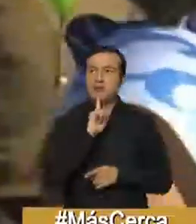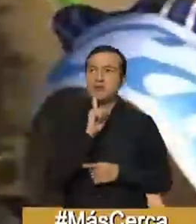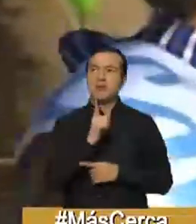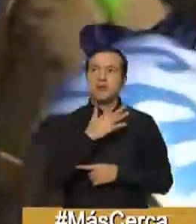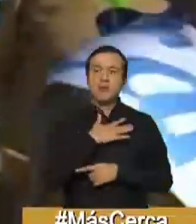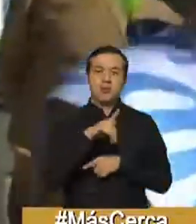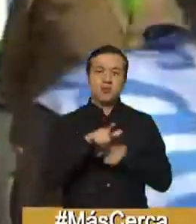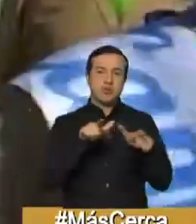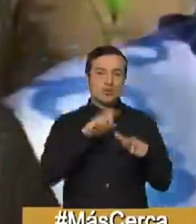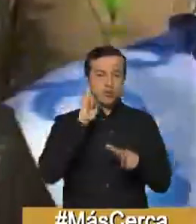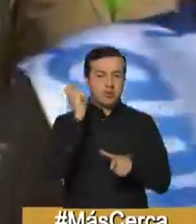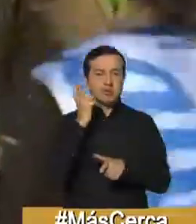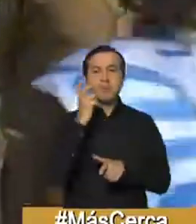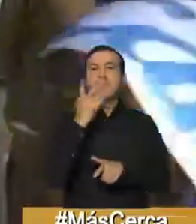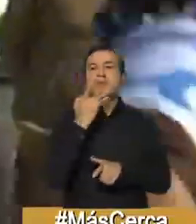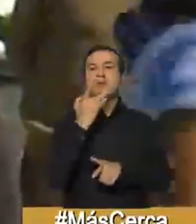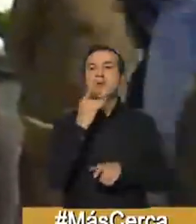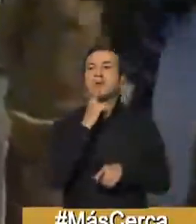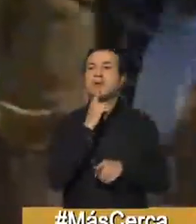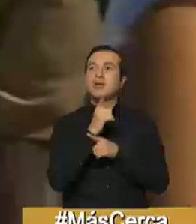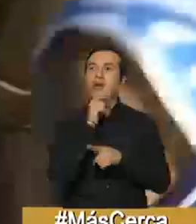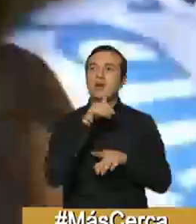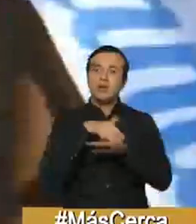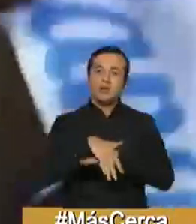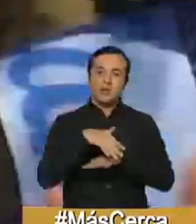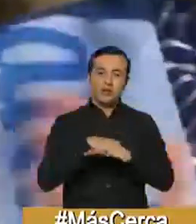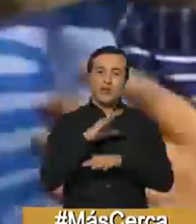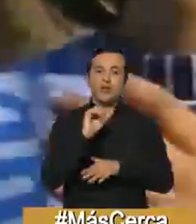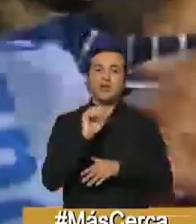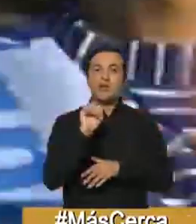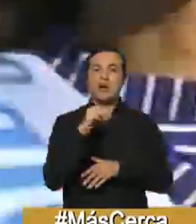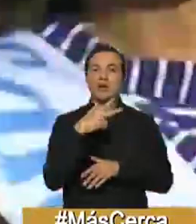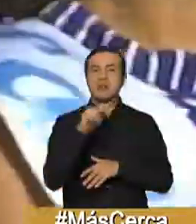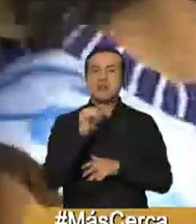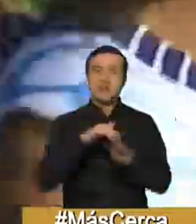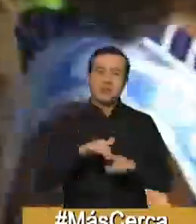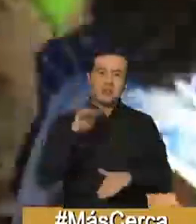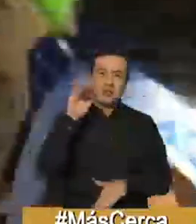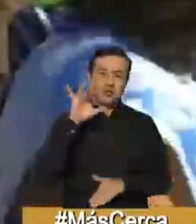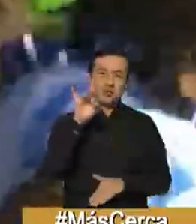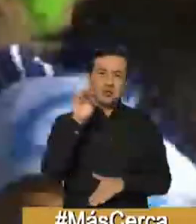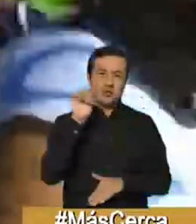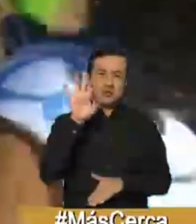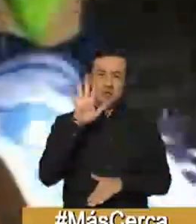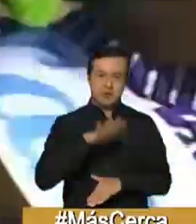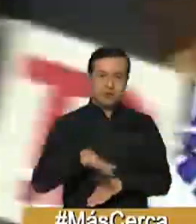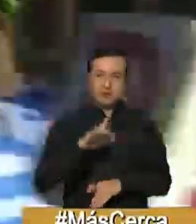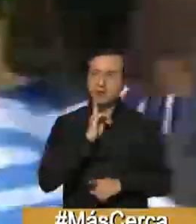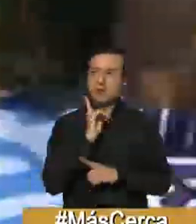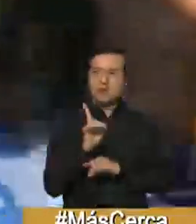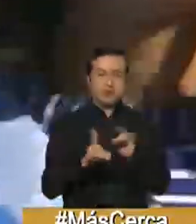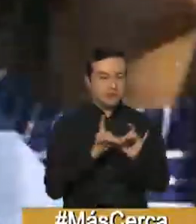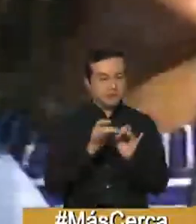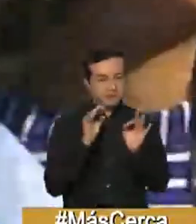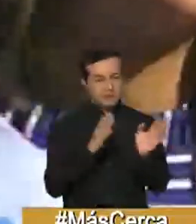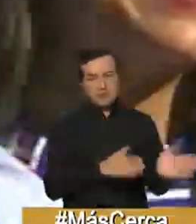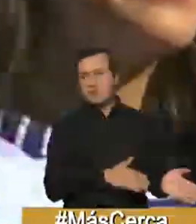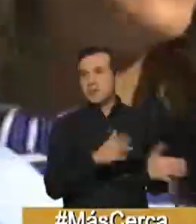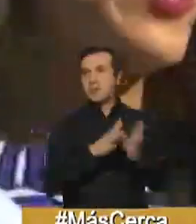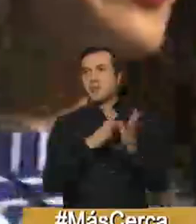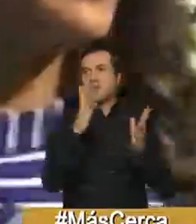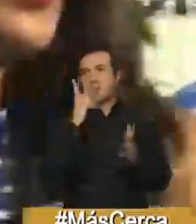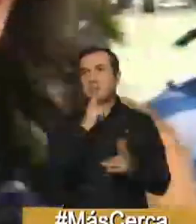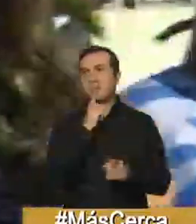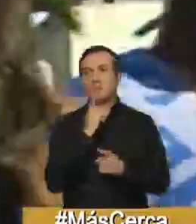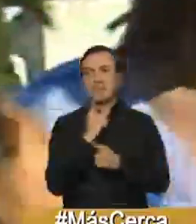lugar turístico de preferencia son las cascadas del Cóndor Machay con una altura de 80 metros. Muy bien, perfecto. Hay tantas